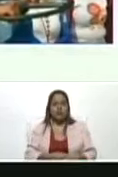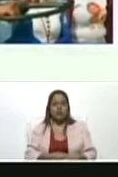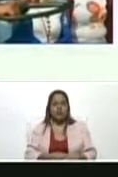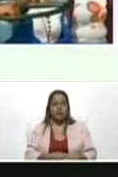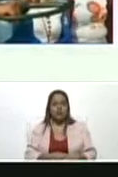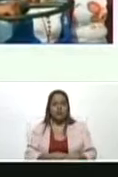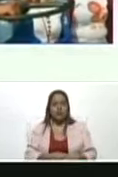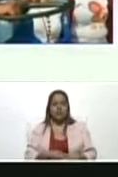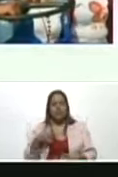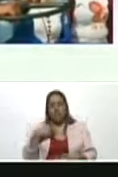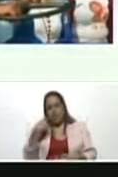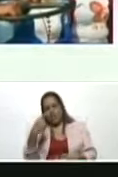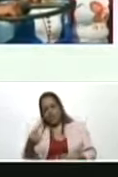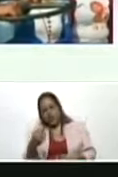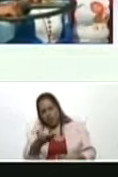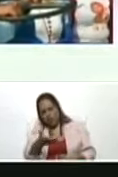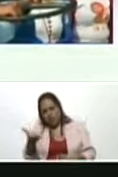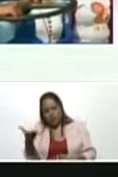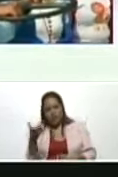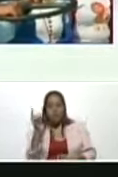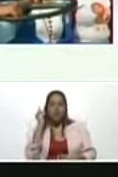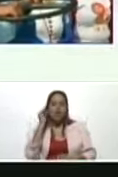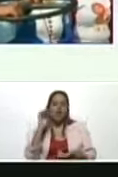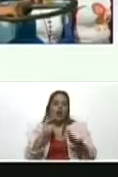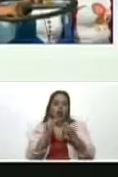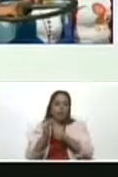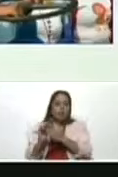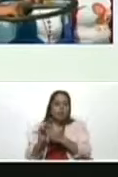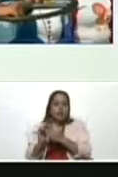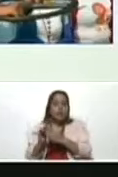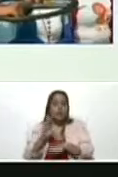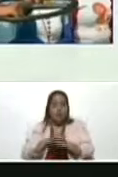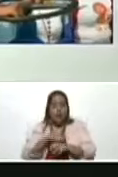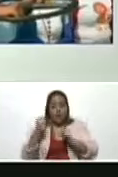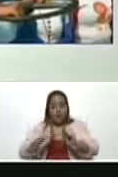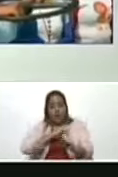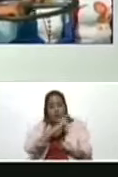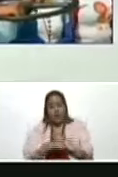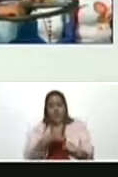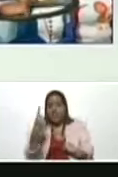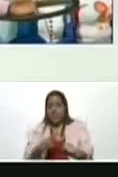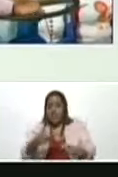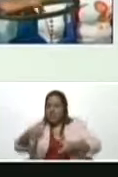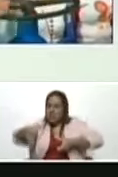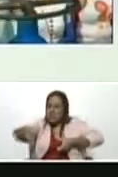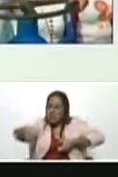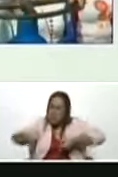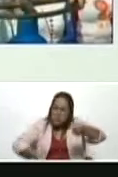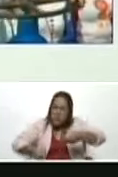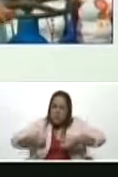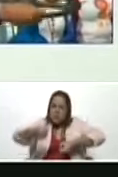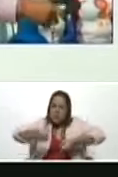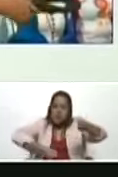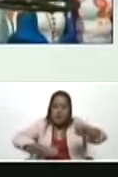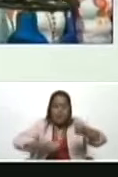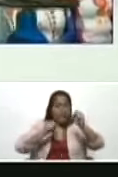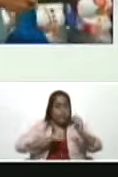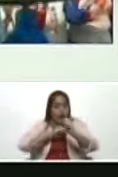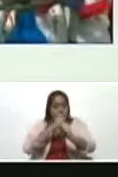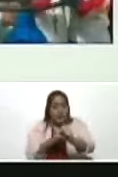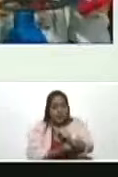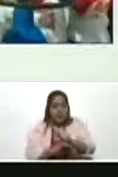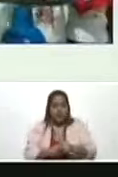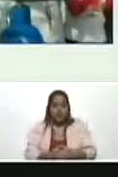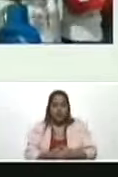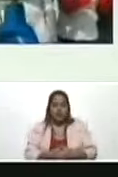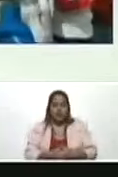y yo le digo a las comuneras, porque era fuerte, había que poner fuerza, pero fuerza, fuerza.